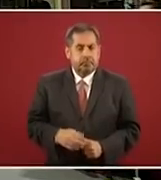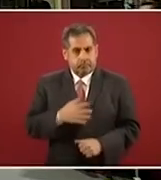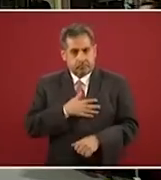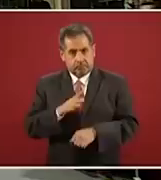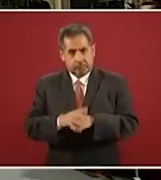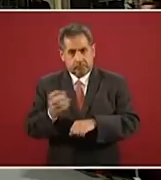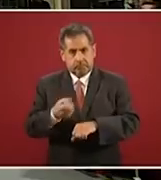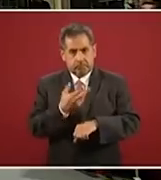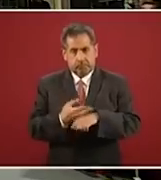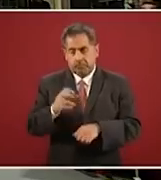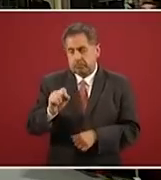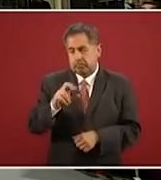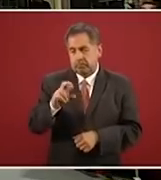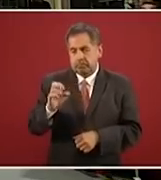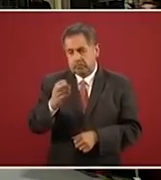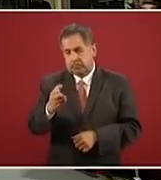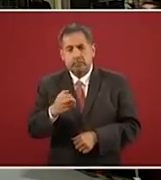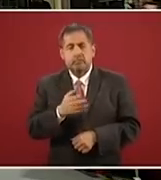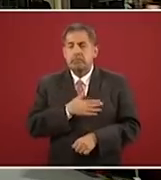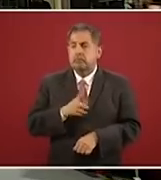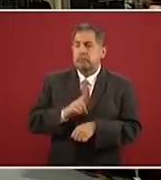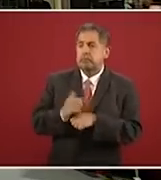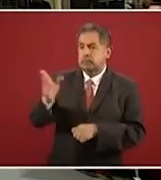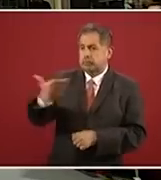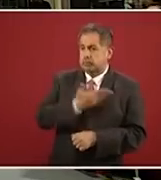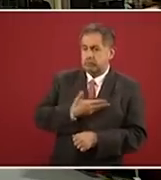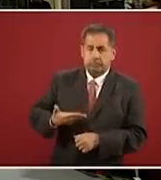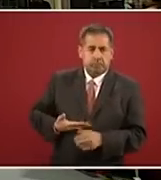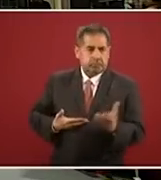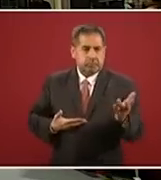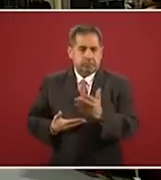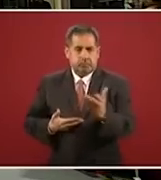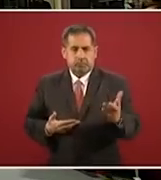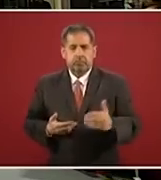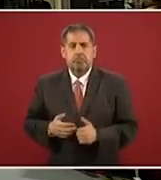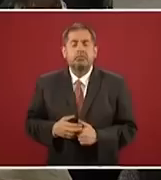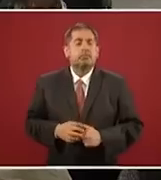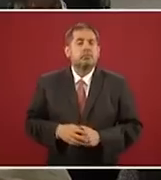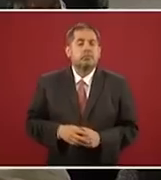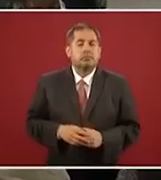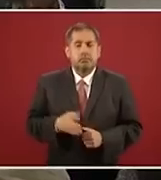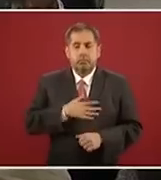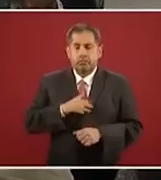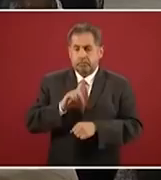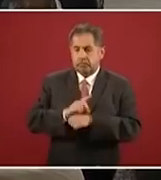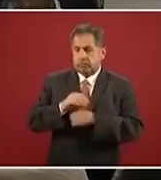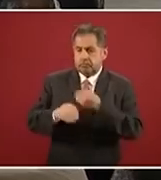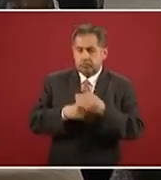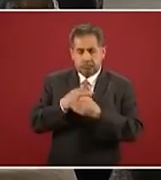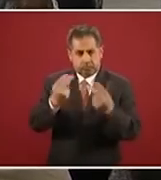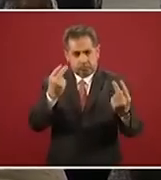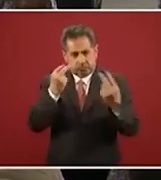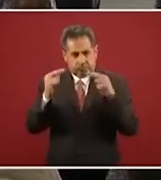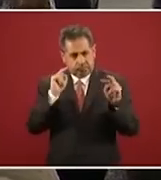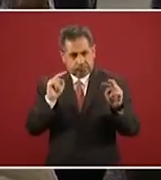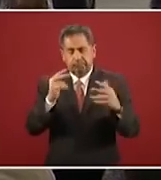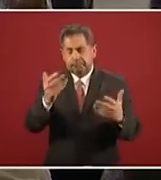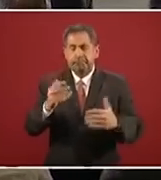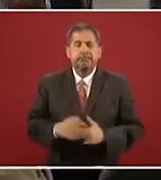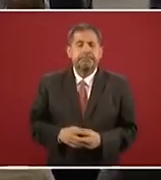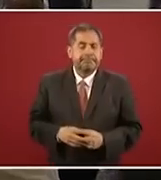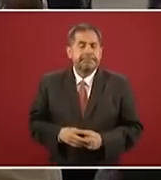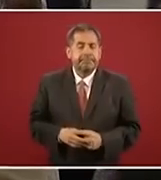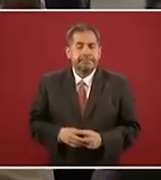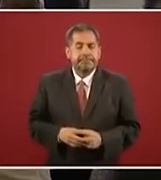acciones exteriores buenos días son presidente buenos días que nos acompañan buenos días a quienes nos ven y nos escuchan